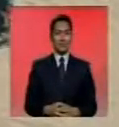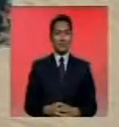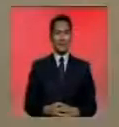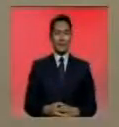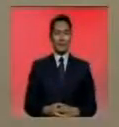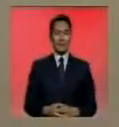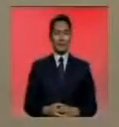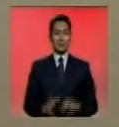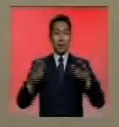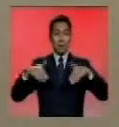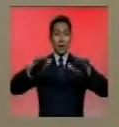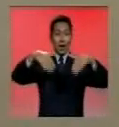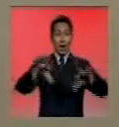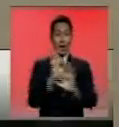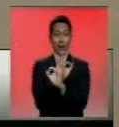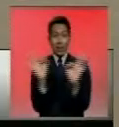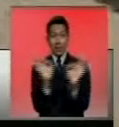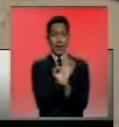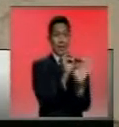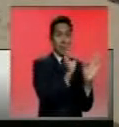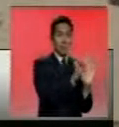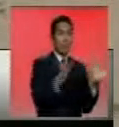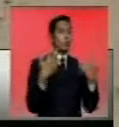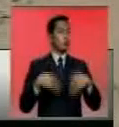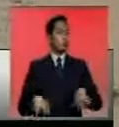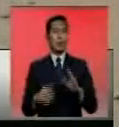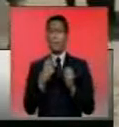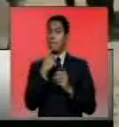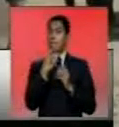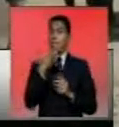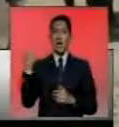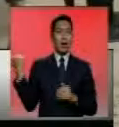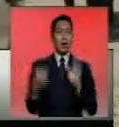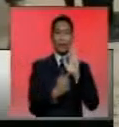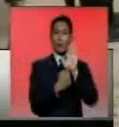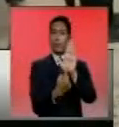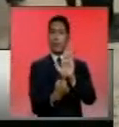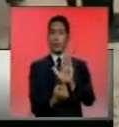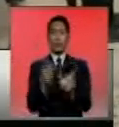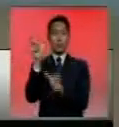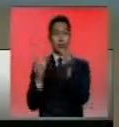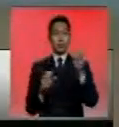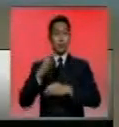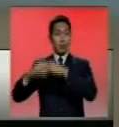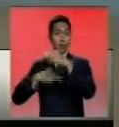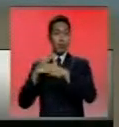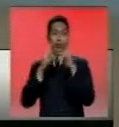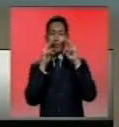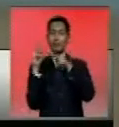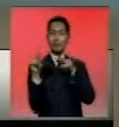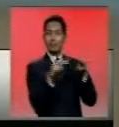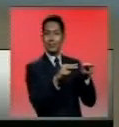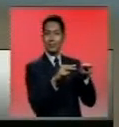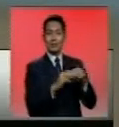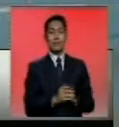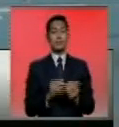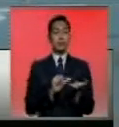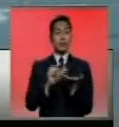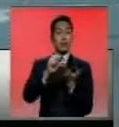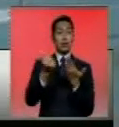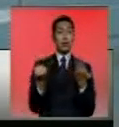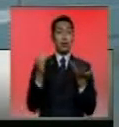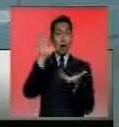mantener las playas limpias es la mejor carta de presentación que tenemos ante el mundo el ministerio del ambiente arrancará con playa con